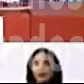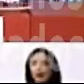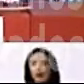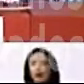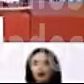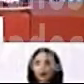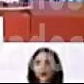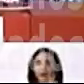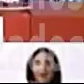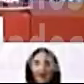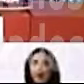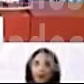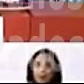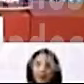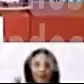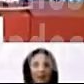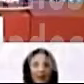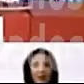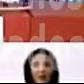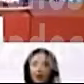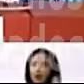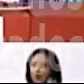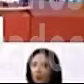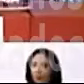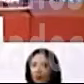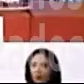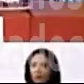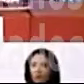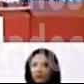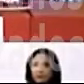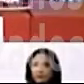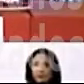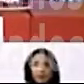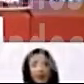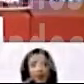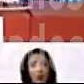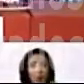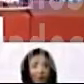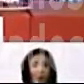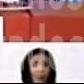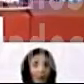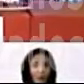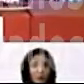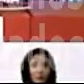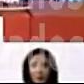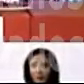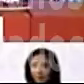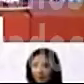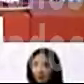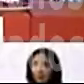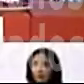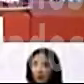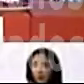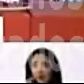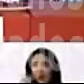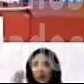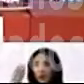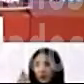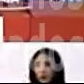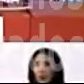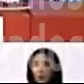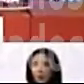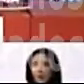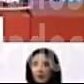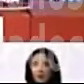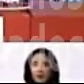Pero fallaron. Hay un ejemplo, si el que no lo quiere entender, señor opositor que esté en su casa. Si yo llego y estoy en mi casa, perdóname